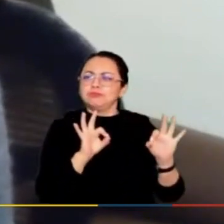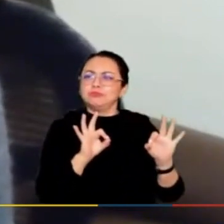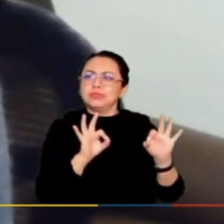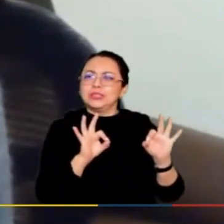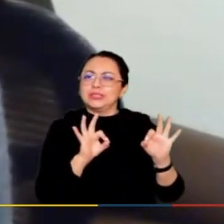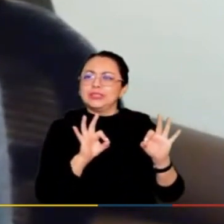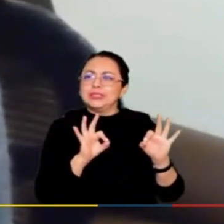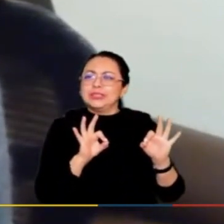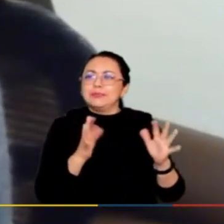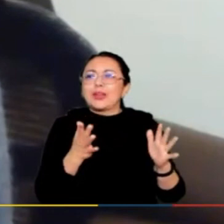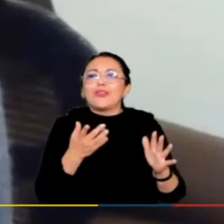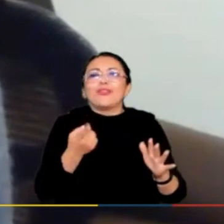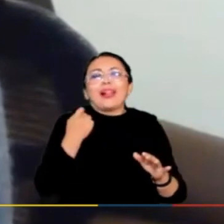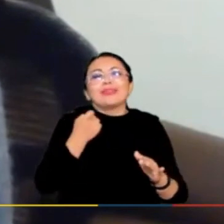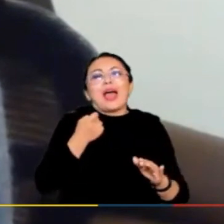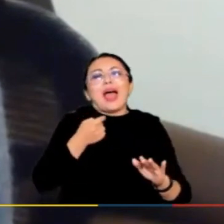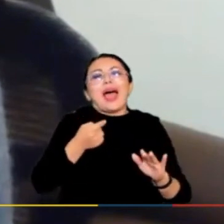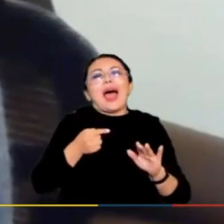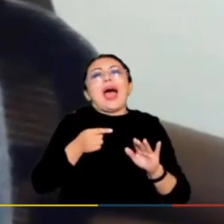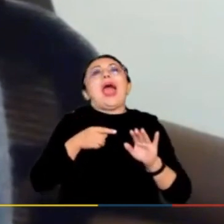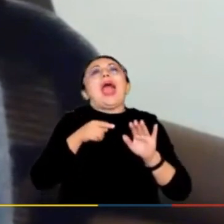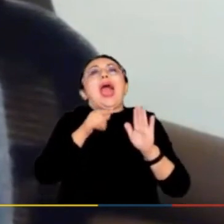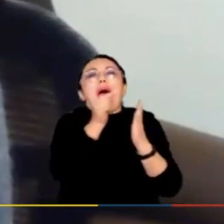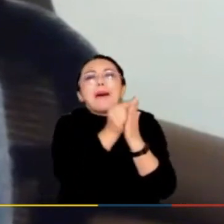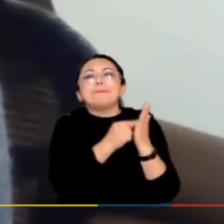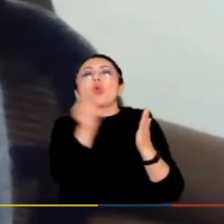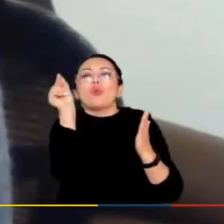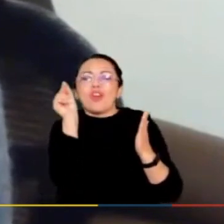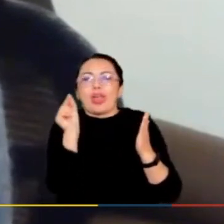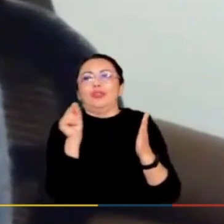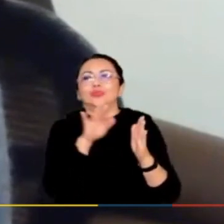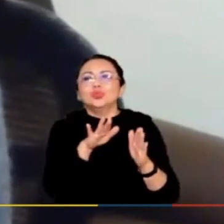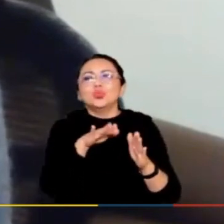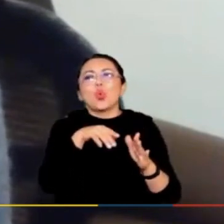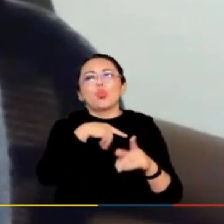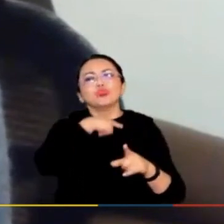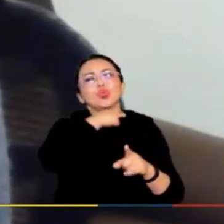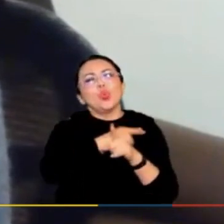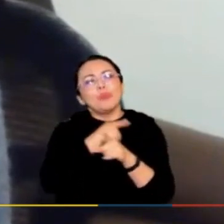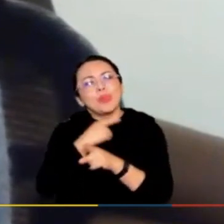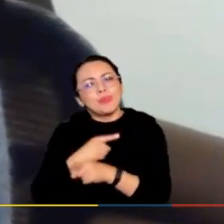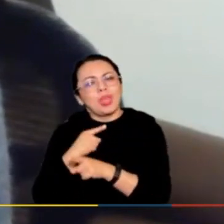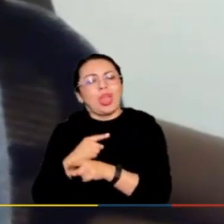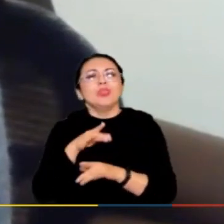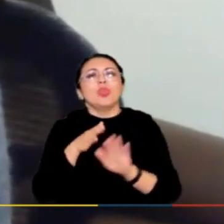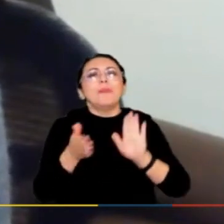no estaba aprobado que hubo incumplimiento pues, del análisis de las pruebas